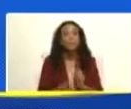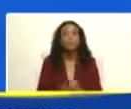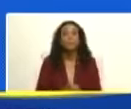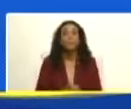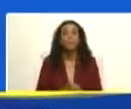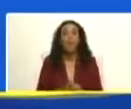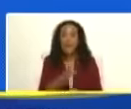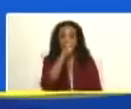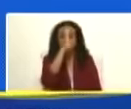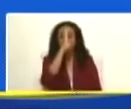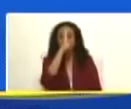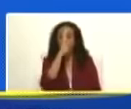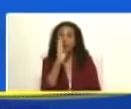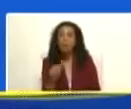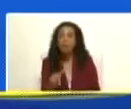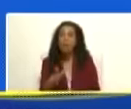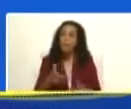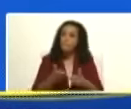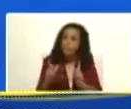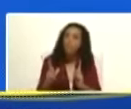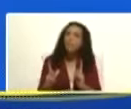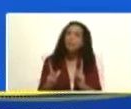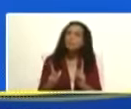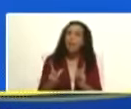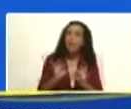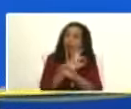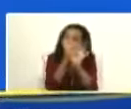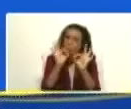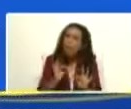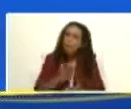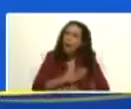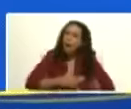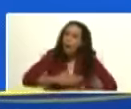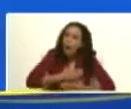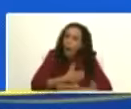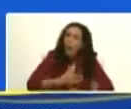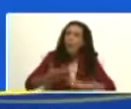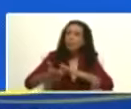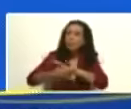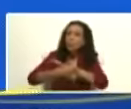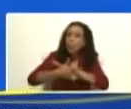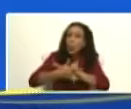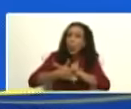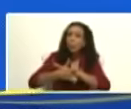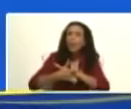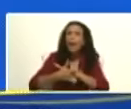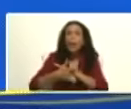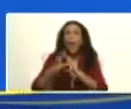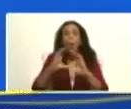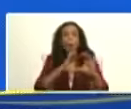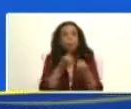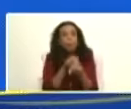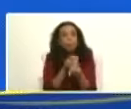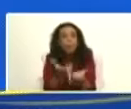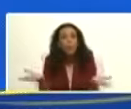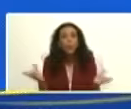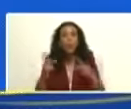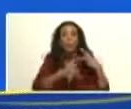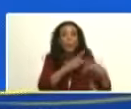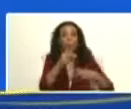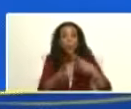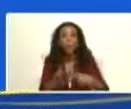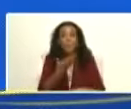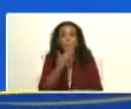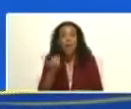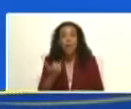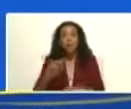que la banca, los bancos van a permitir canales y plataformas tecnológicas como la FinTech para que se puedan ofrecer productos